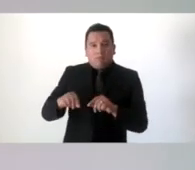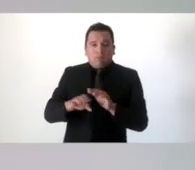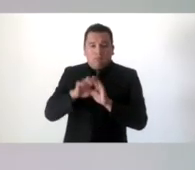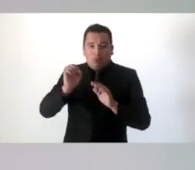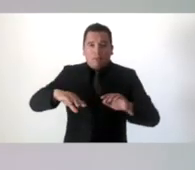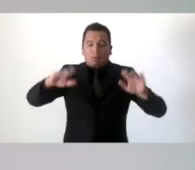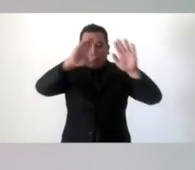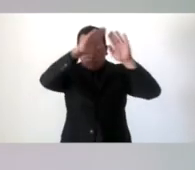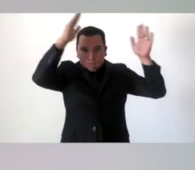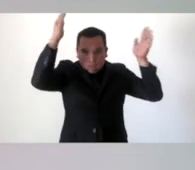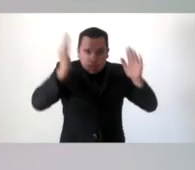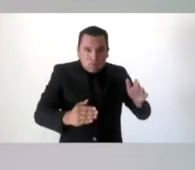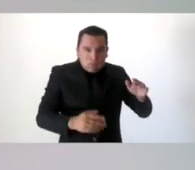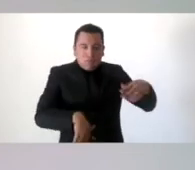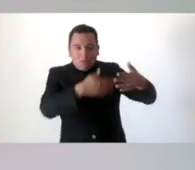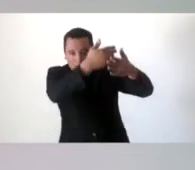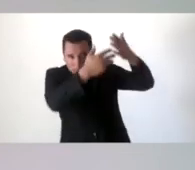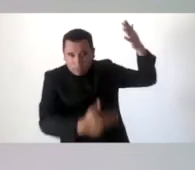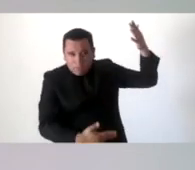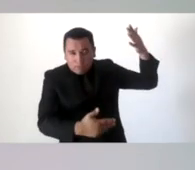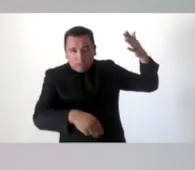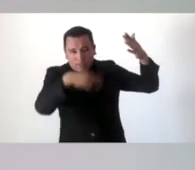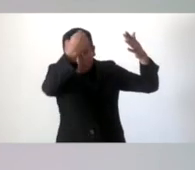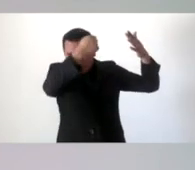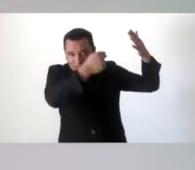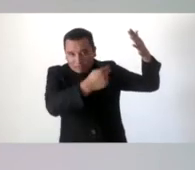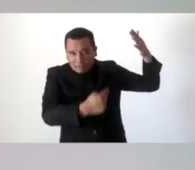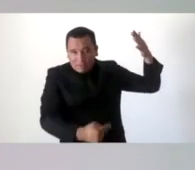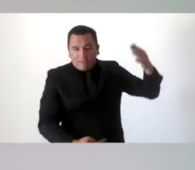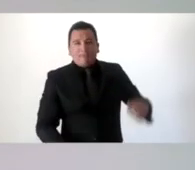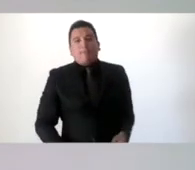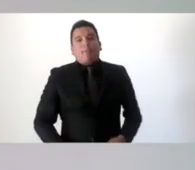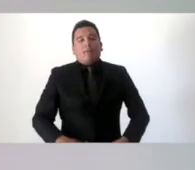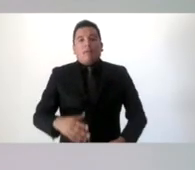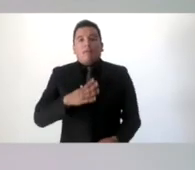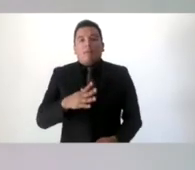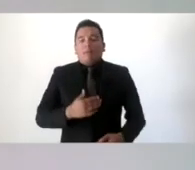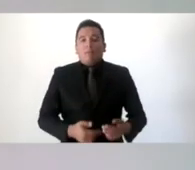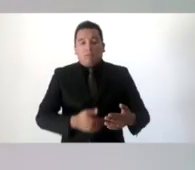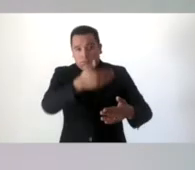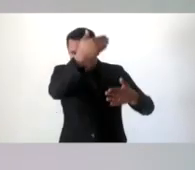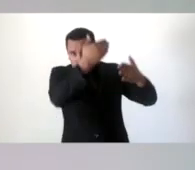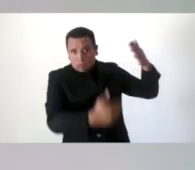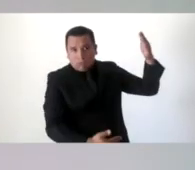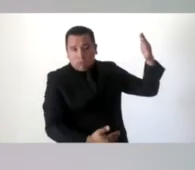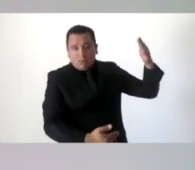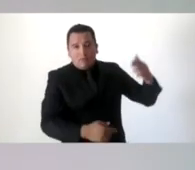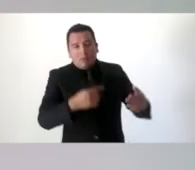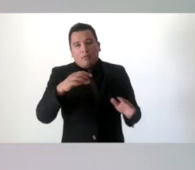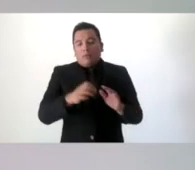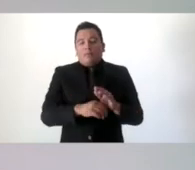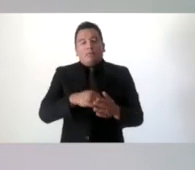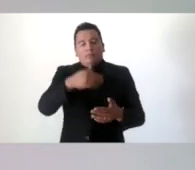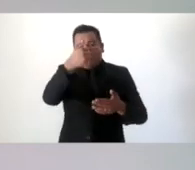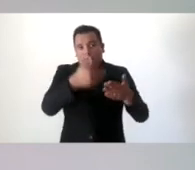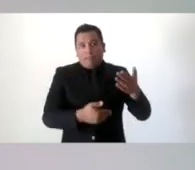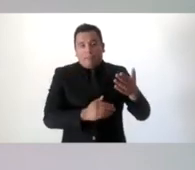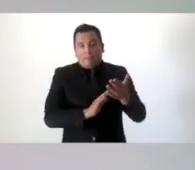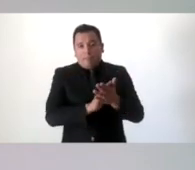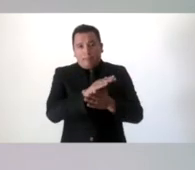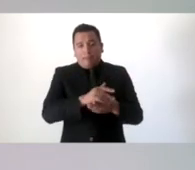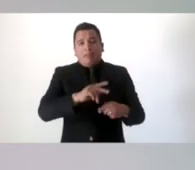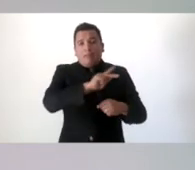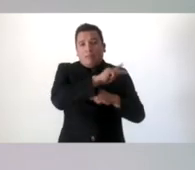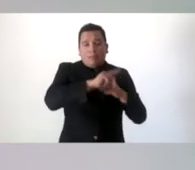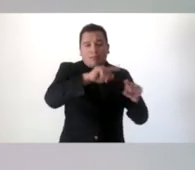electoral como las mamparas, como las listas nominales, en fin. La lista nominal nada más así para darte un ejemplo igual